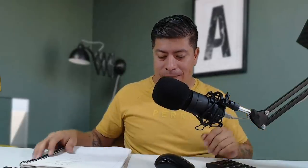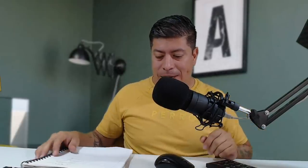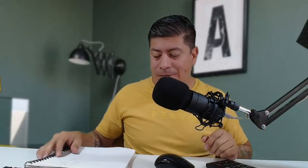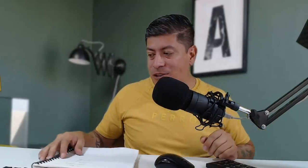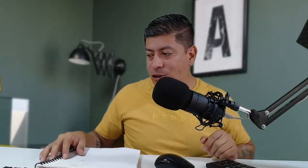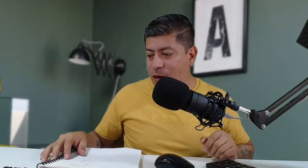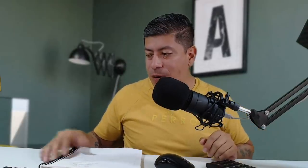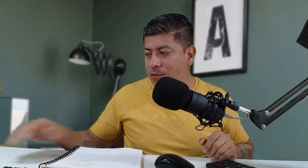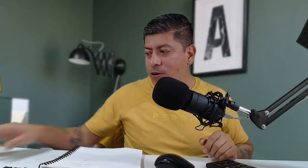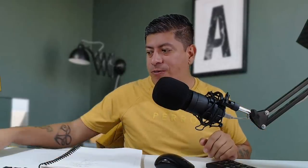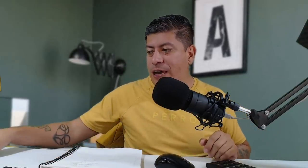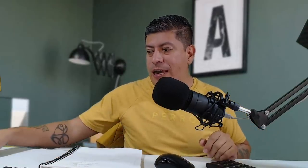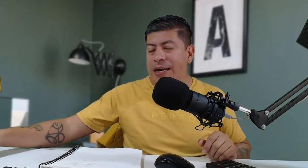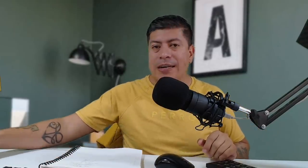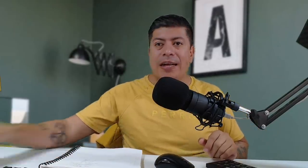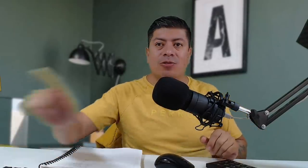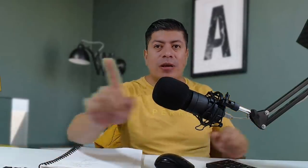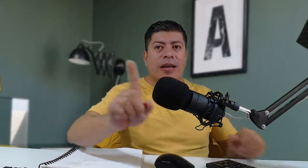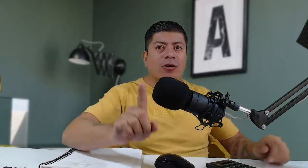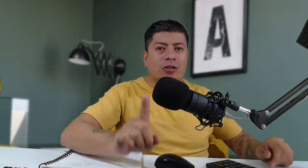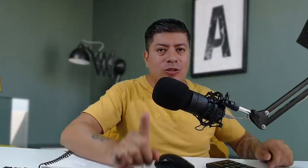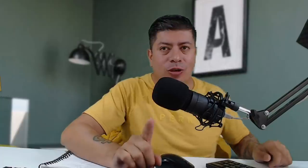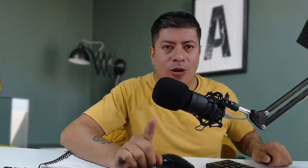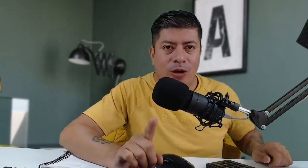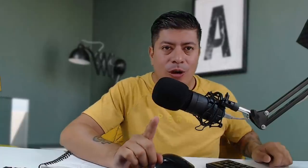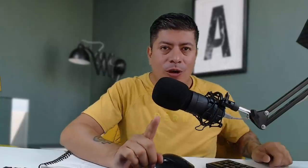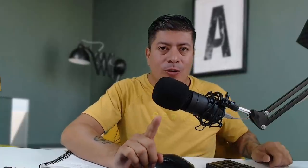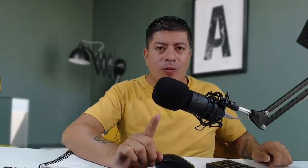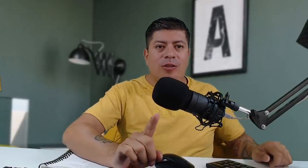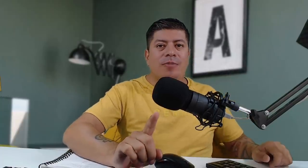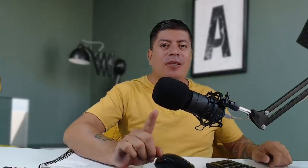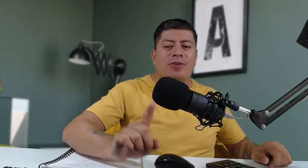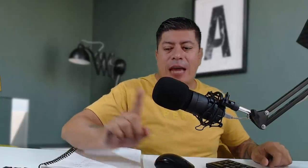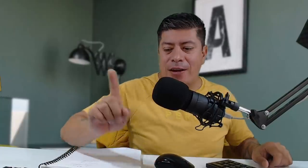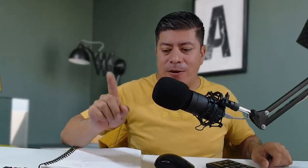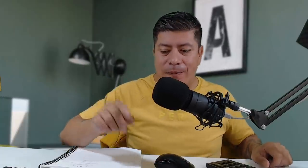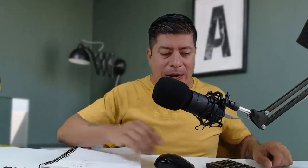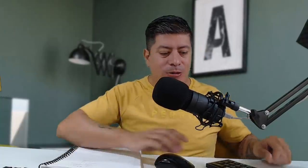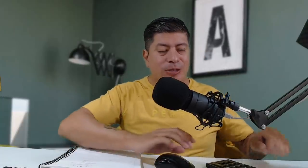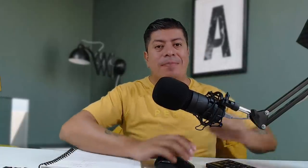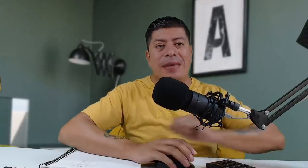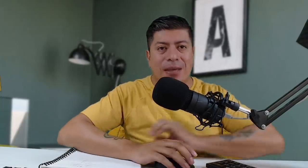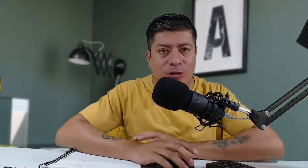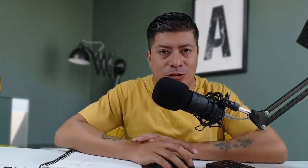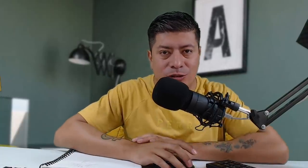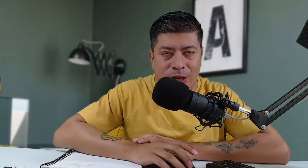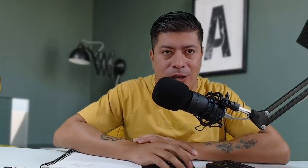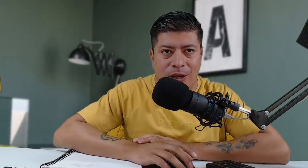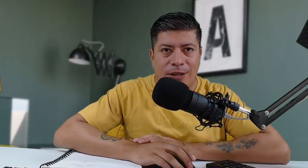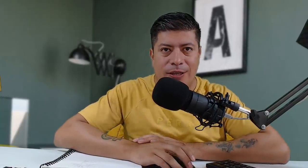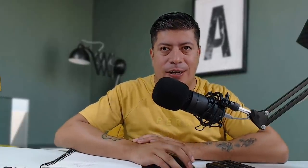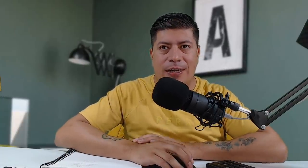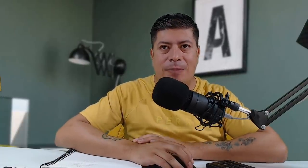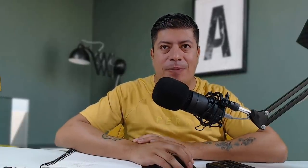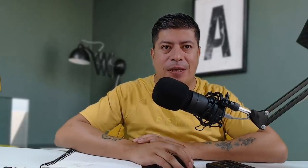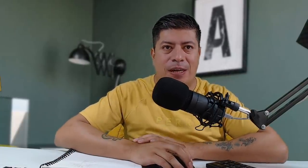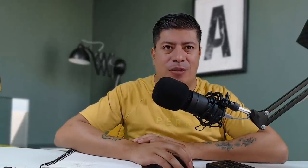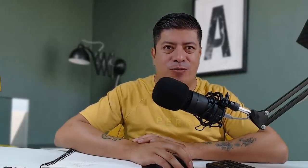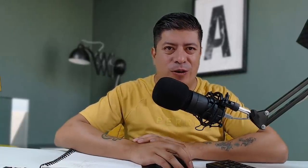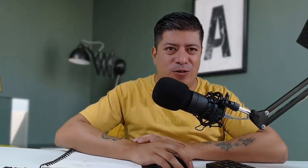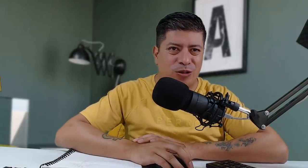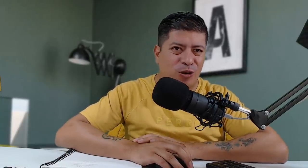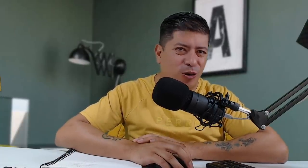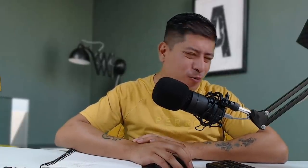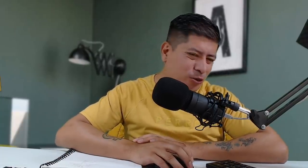en beneficio del pueblo fue en realidad un negocio multimillonario para los amigos de enrique peña